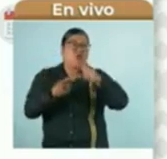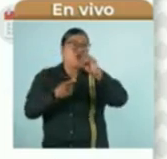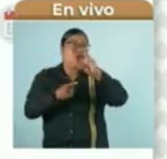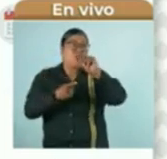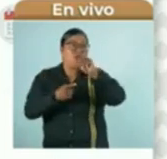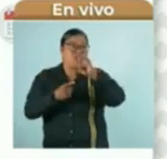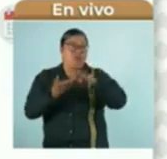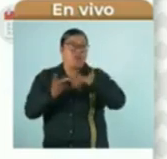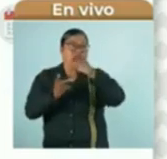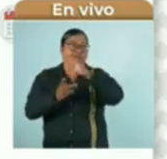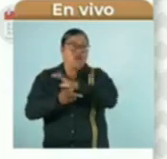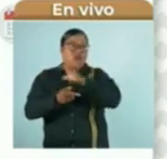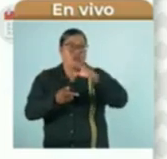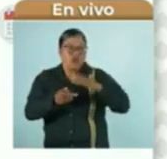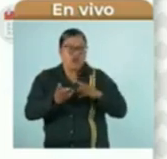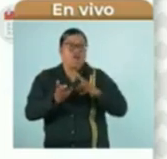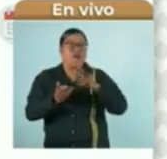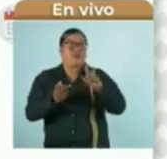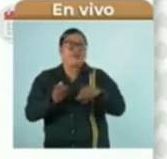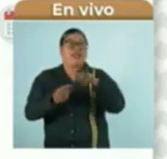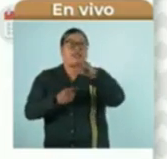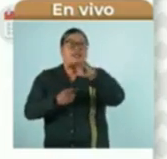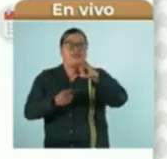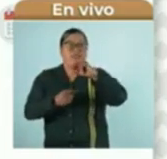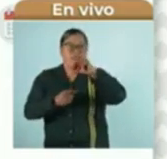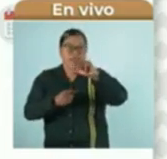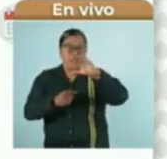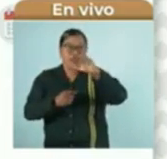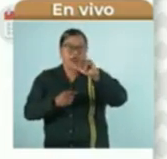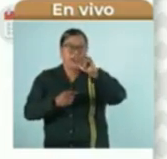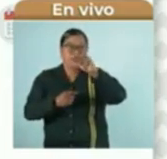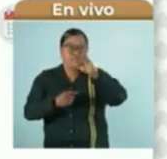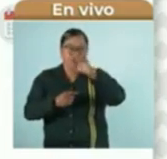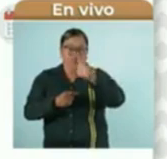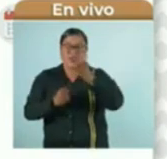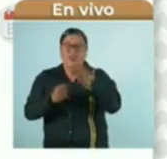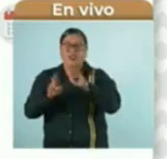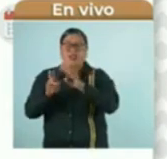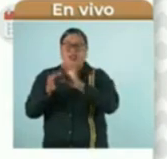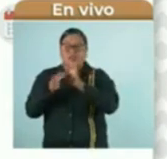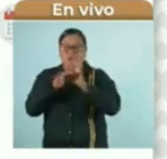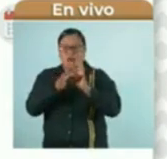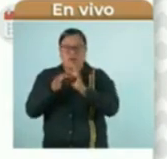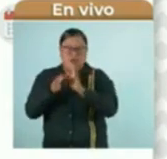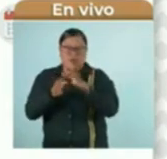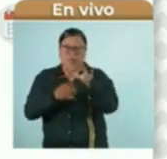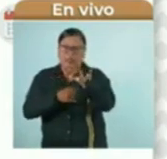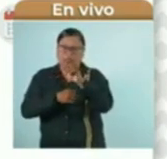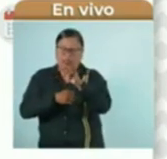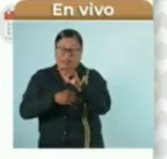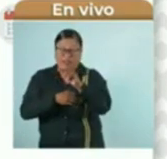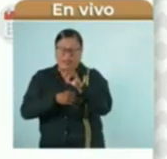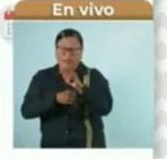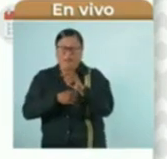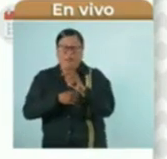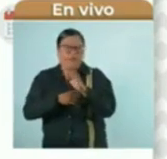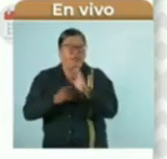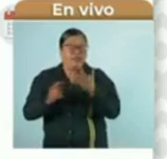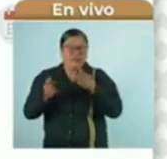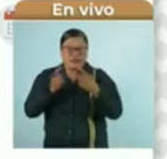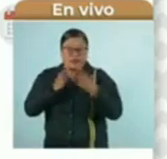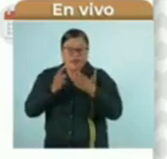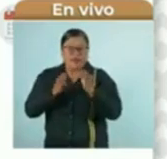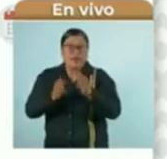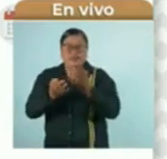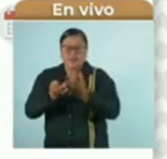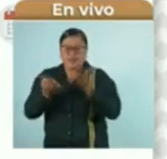ejidos en la costa Santiago nacaltepec y la unión ahí ahí definimos el tema de